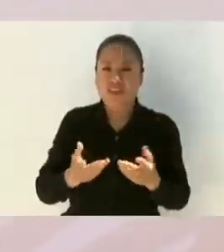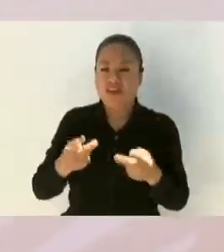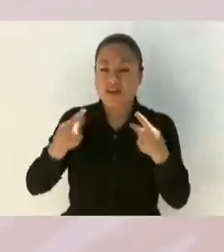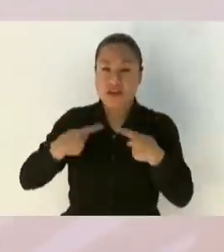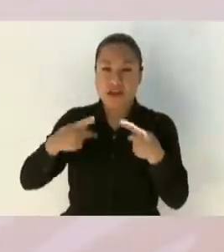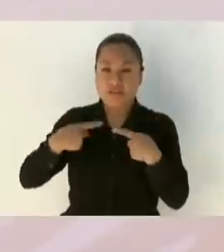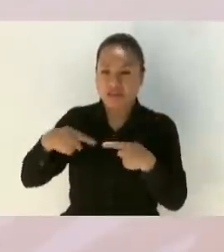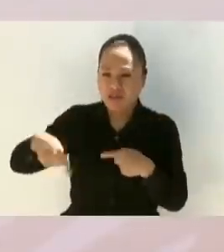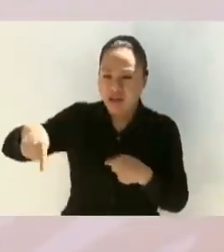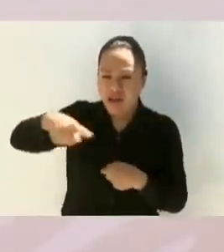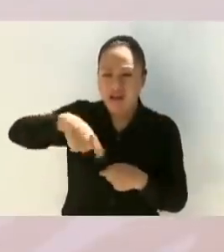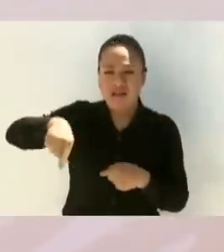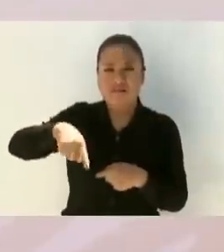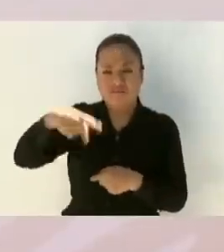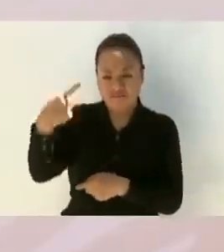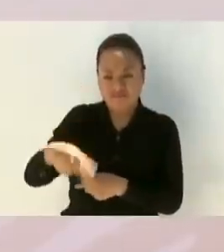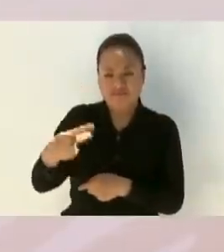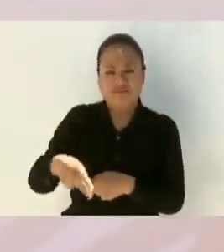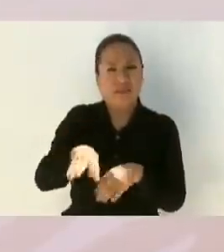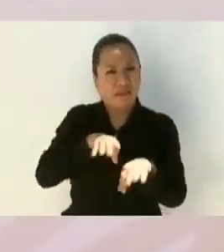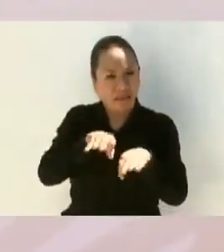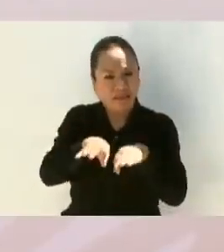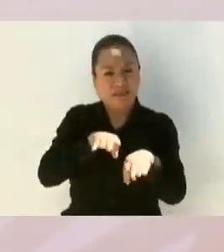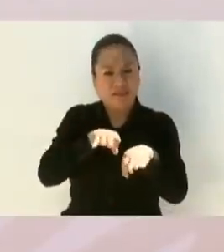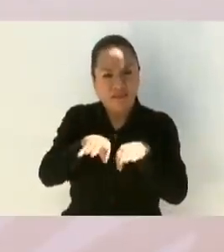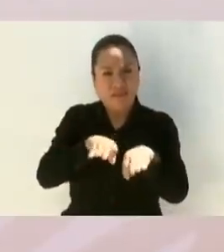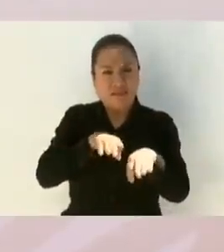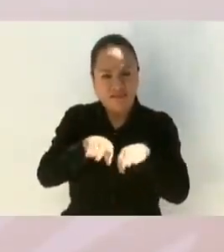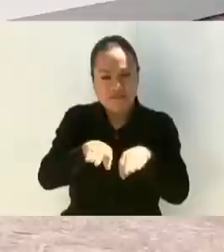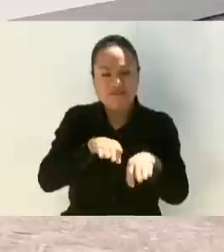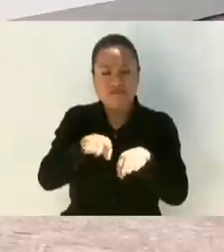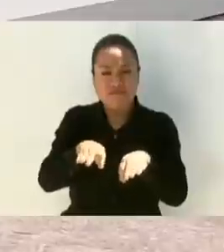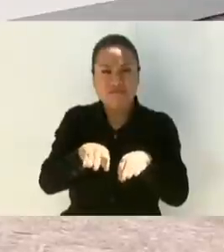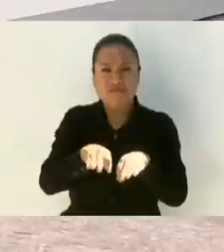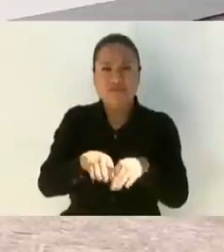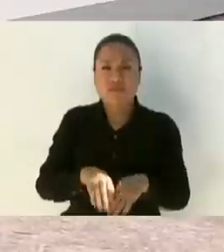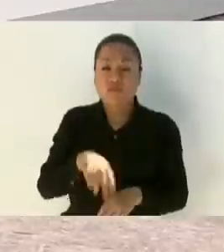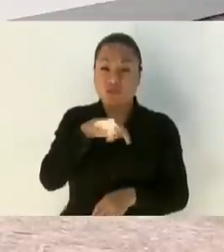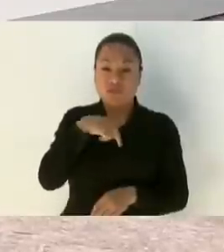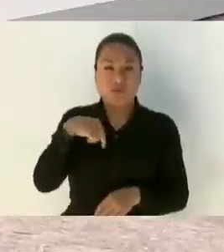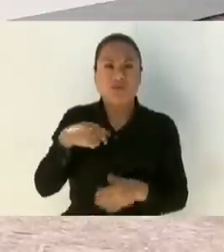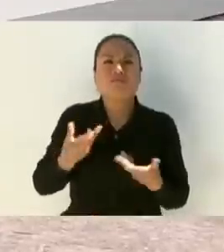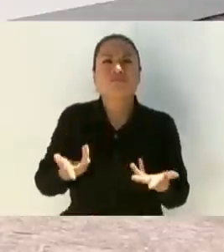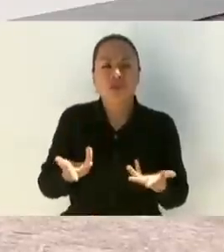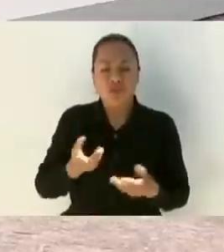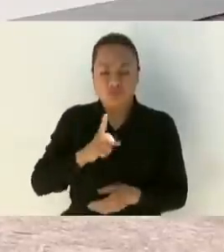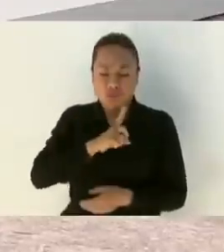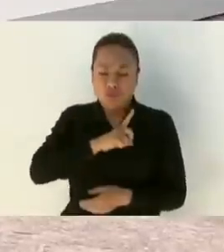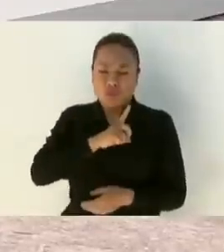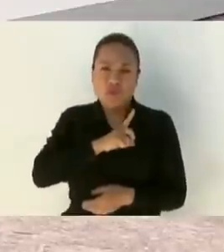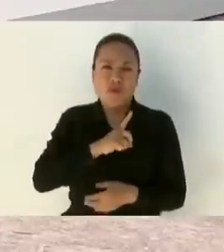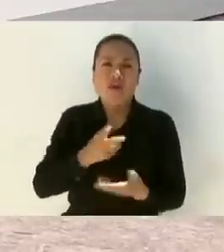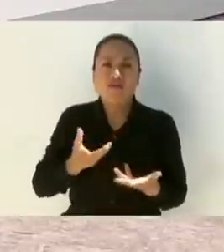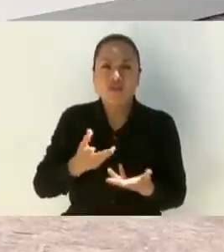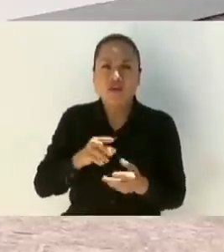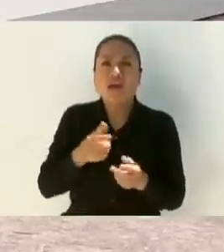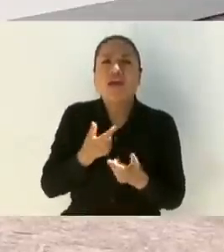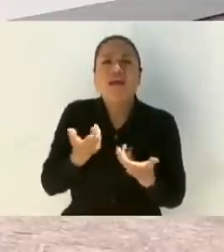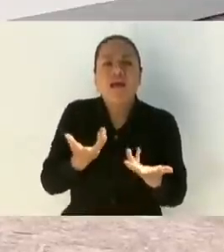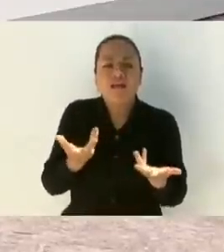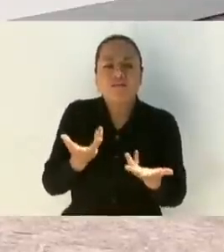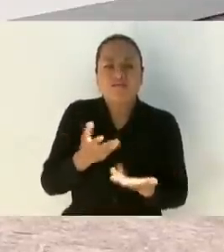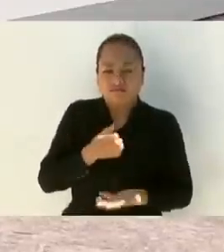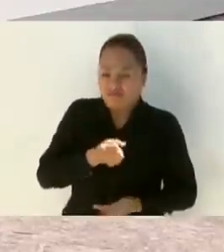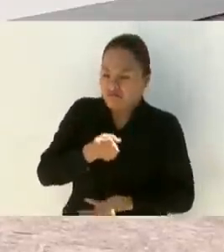propia gente, nosotros solo destinamos